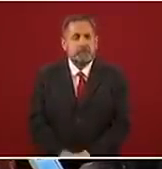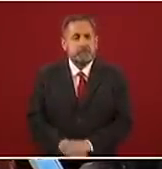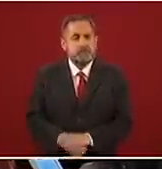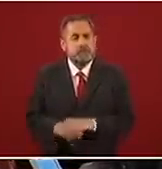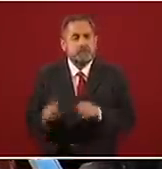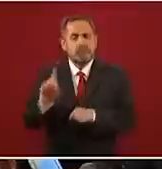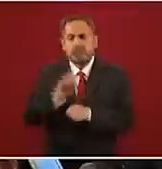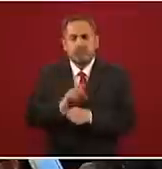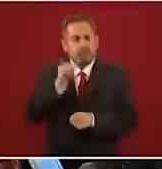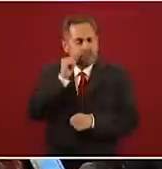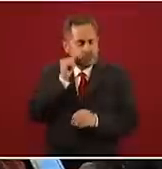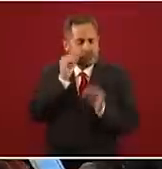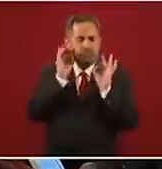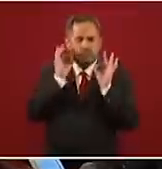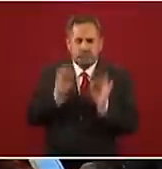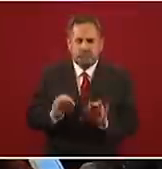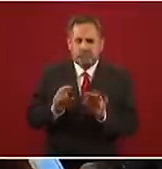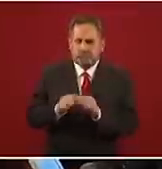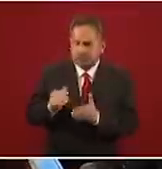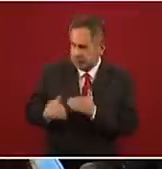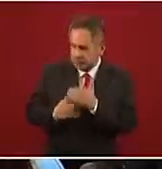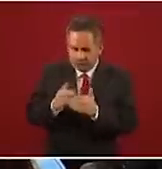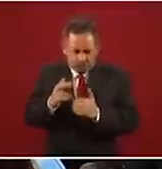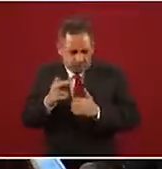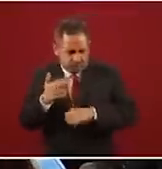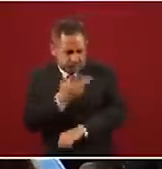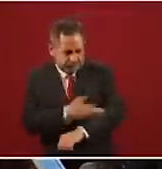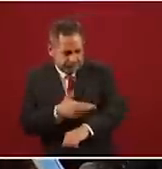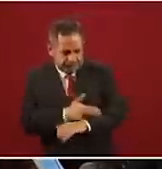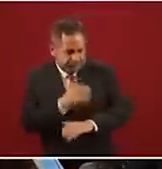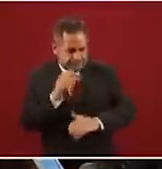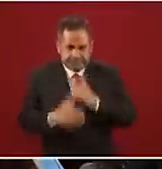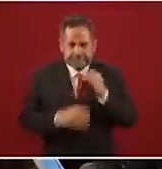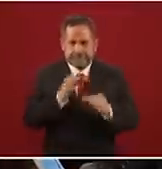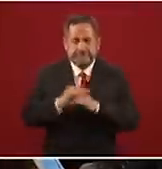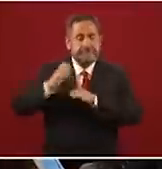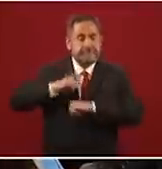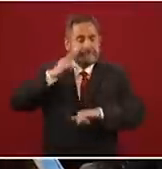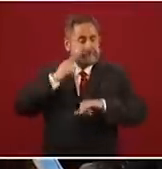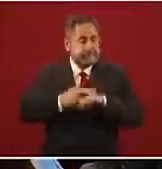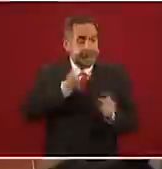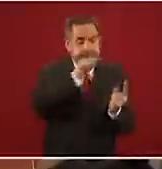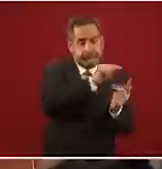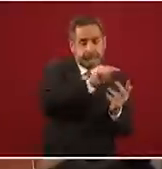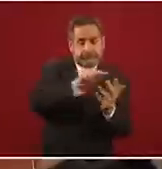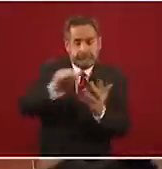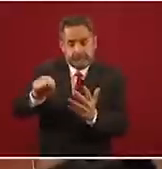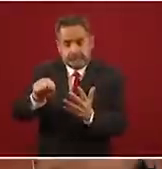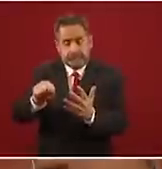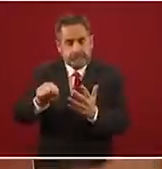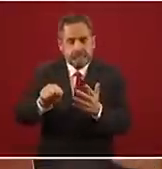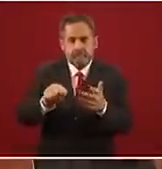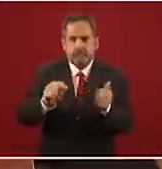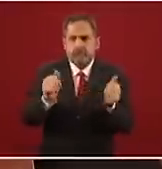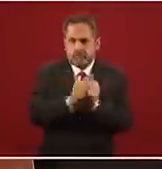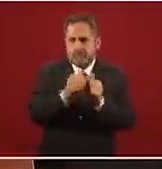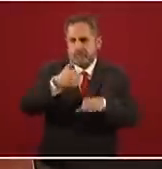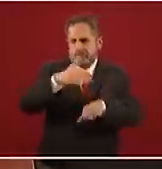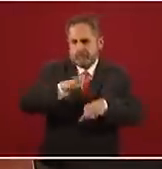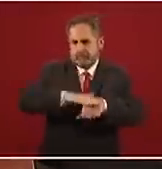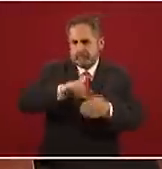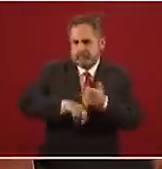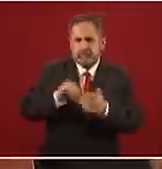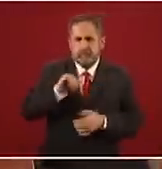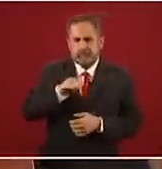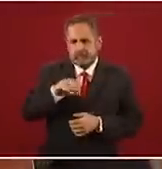Justamente el día de ayer concluimos el proceso para los titulares de los órganos de operación desconcentrada administrativa del